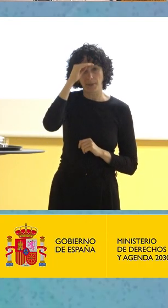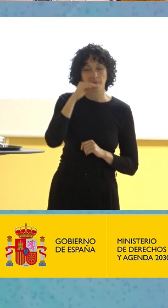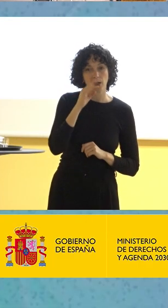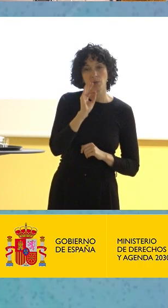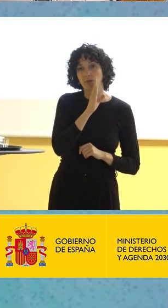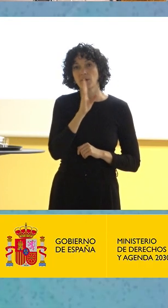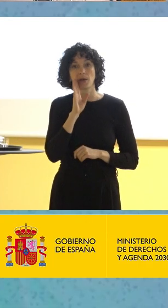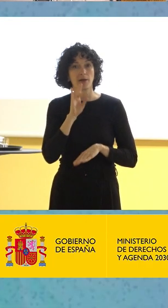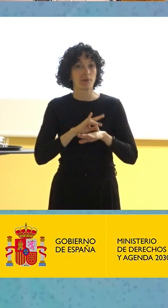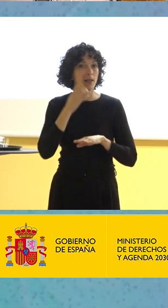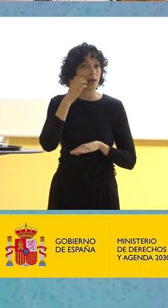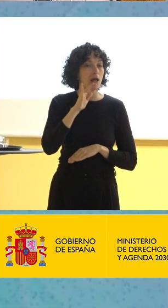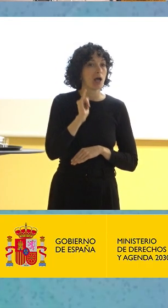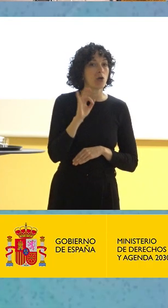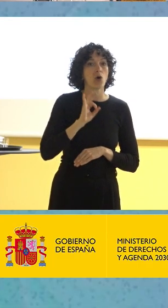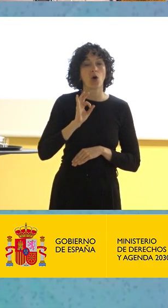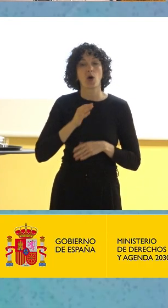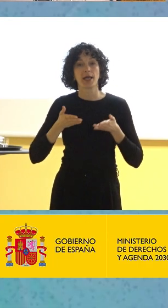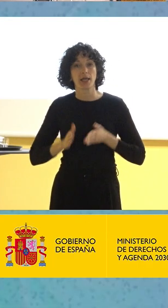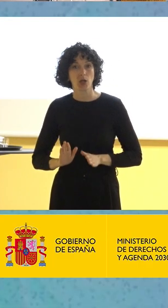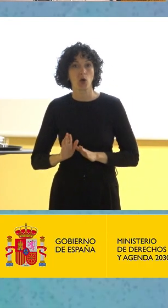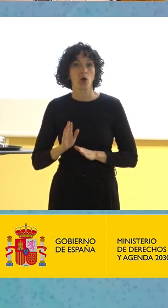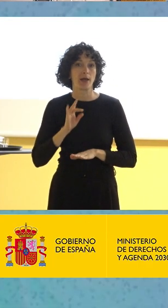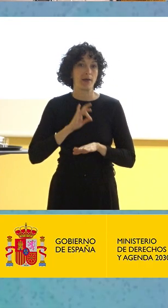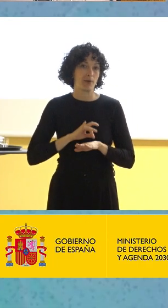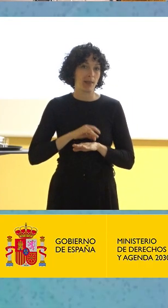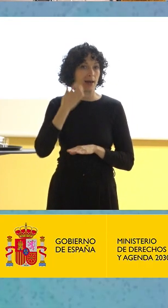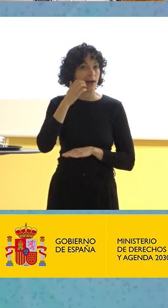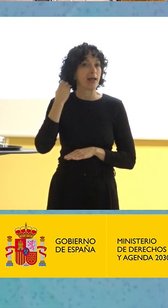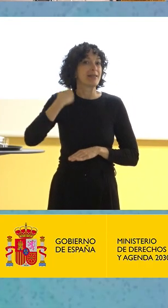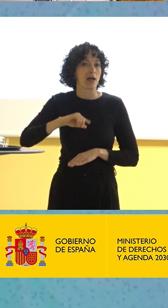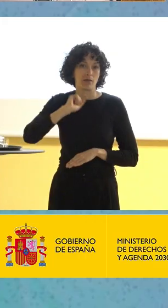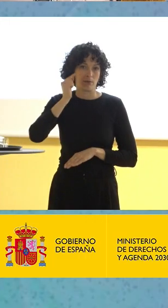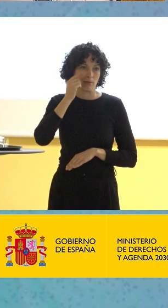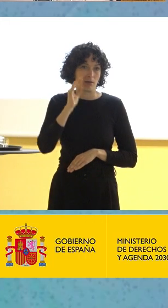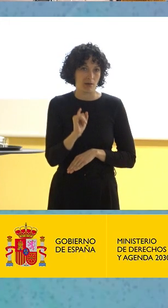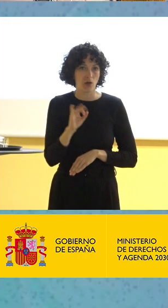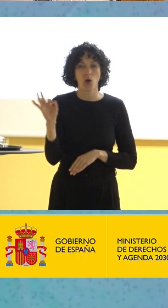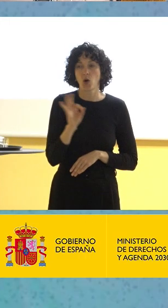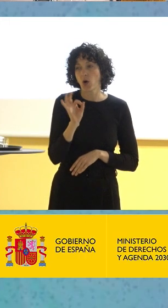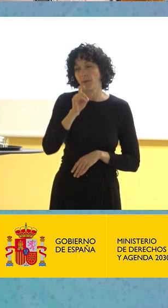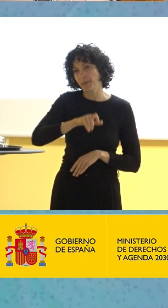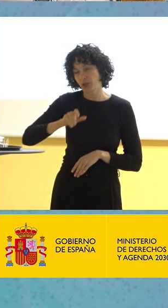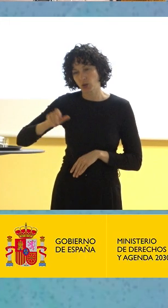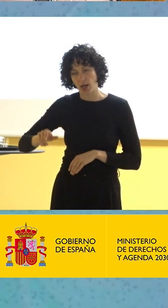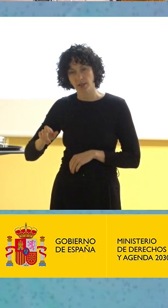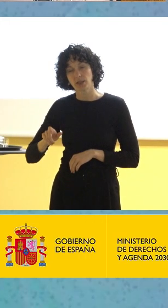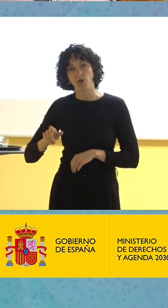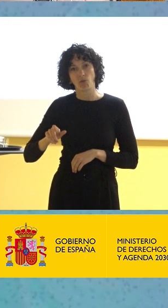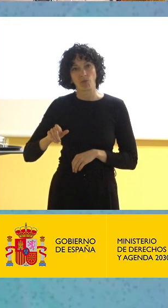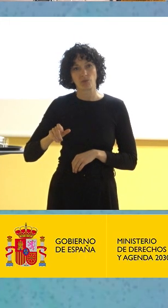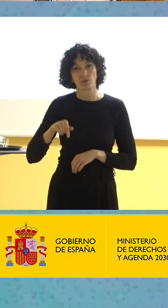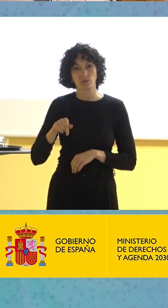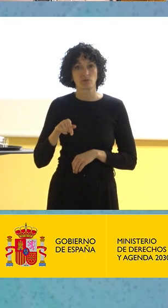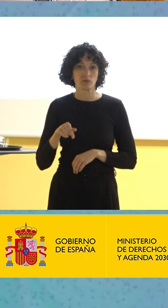una enfermedad rara o un hijo con una enfermedad rara previa ya detectada. O personas que utilizan